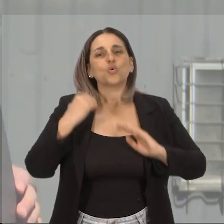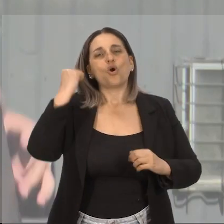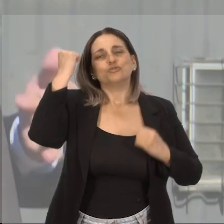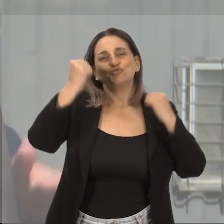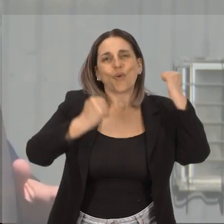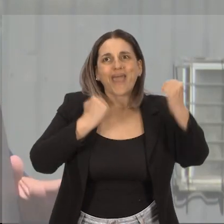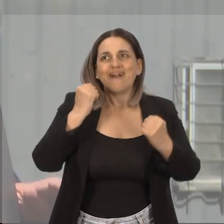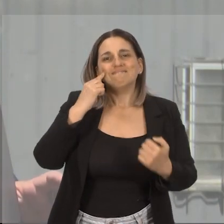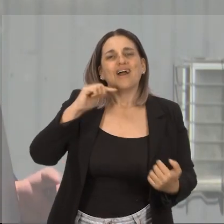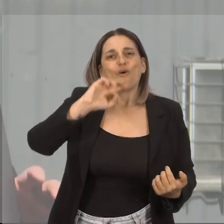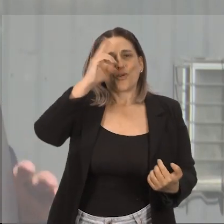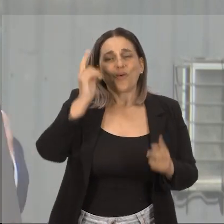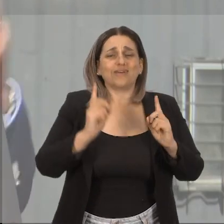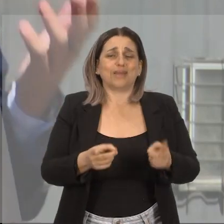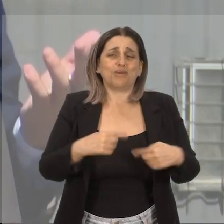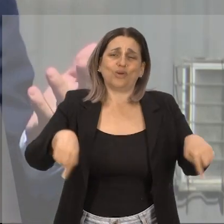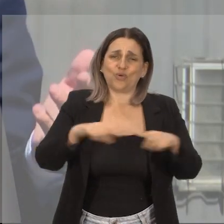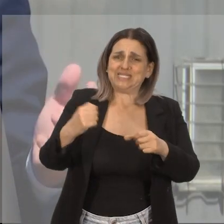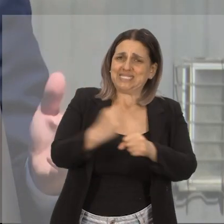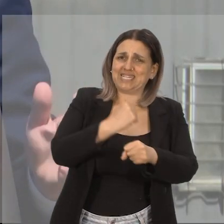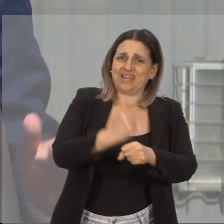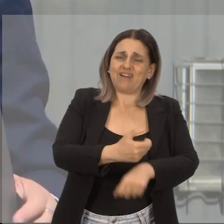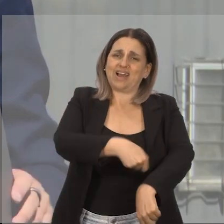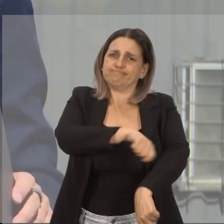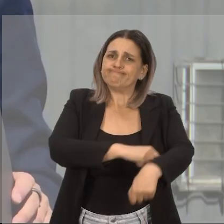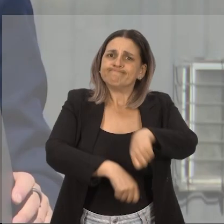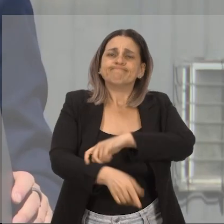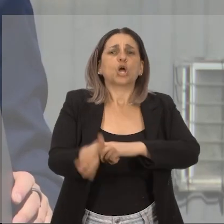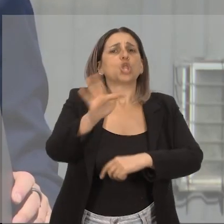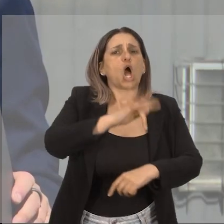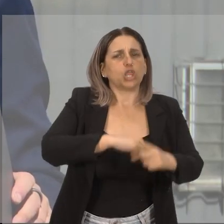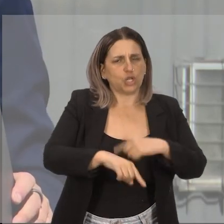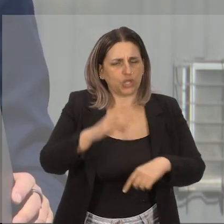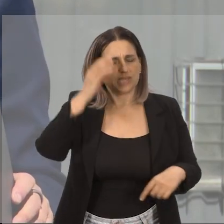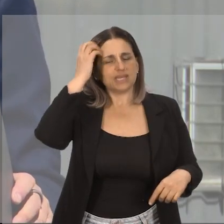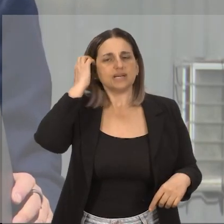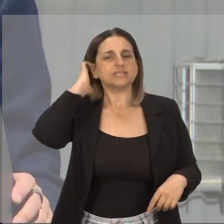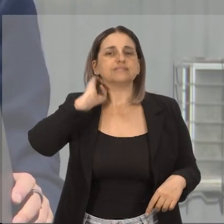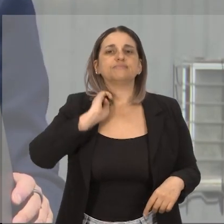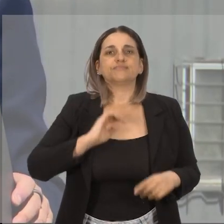uno sueña del país, y además para lo que uno le pone el hombro todos los días de su vida. Así que